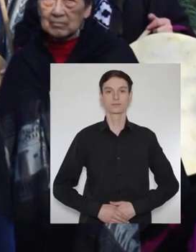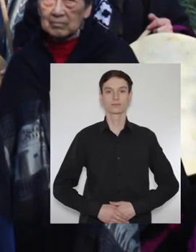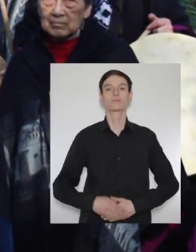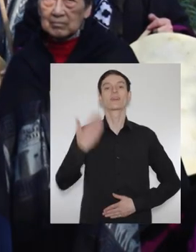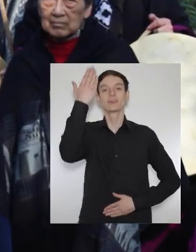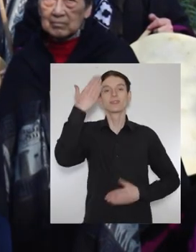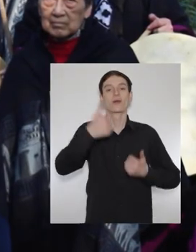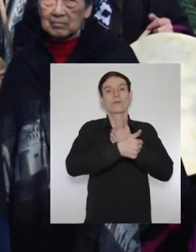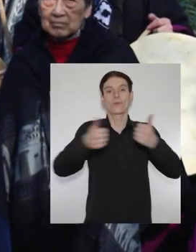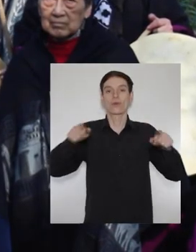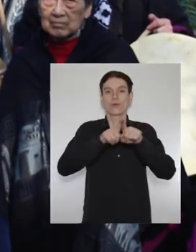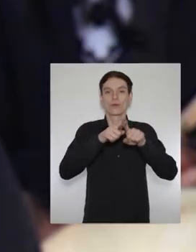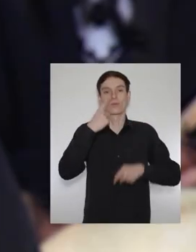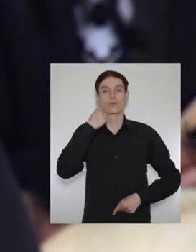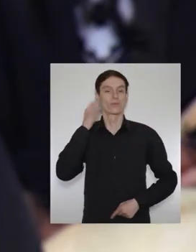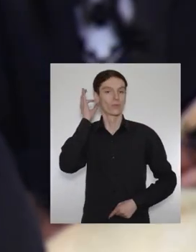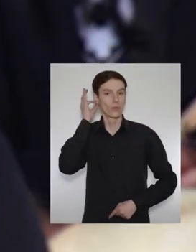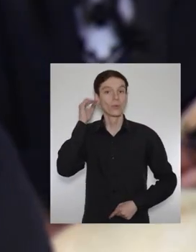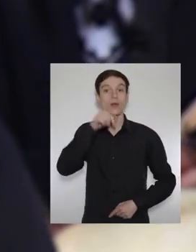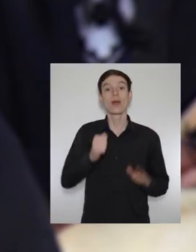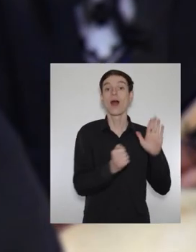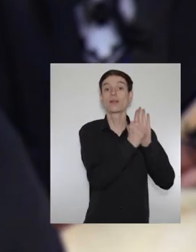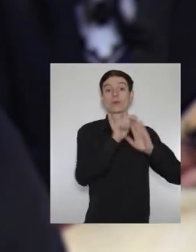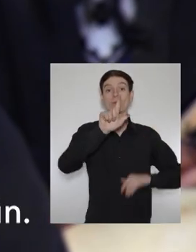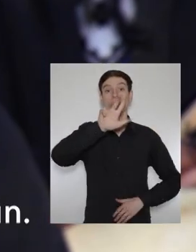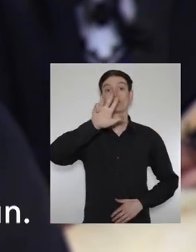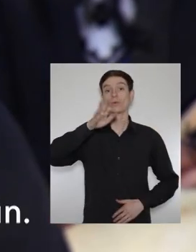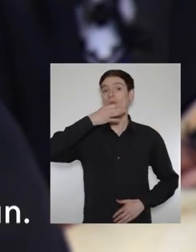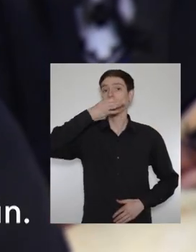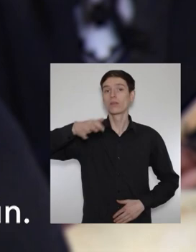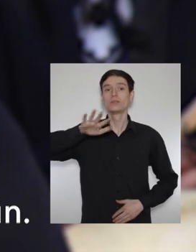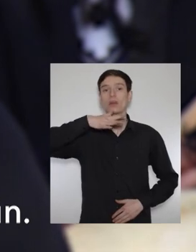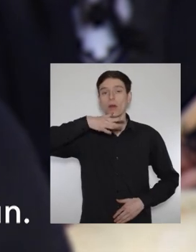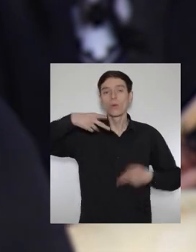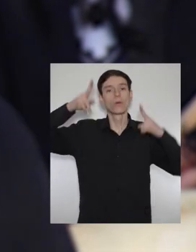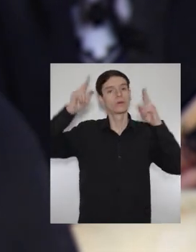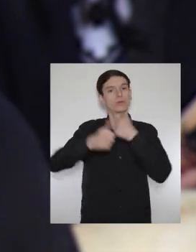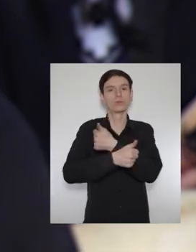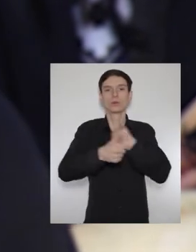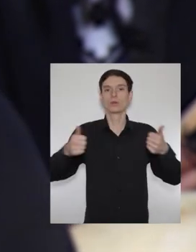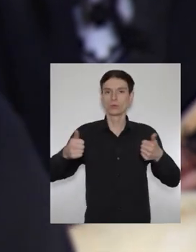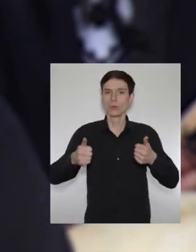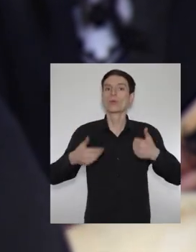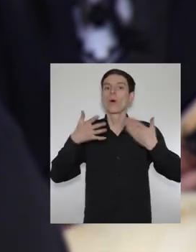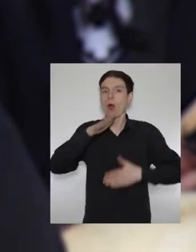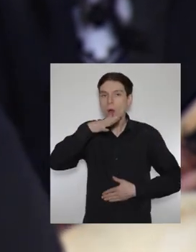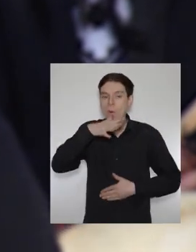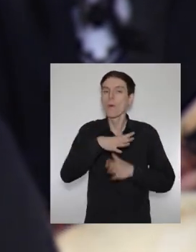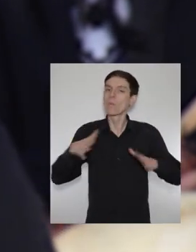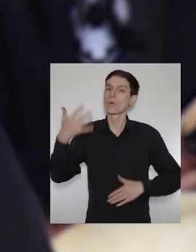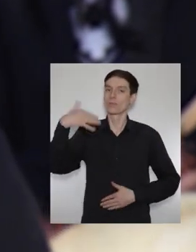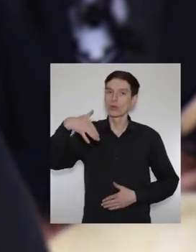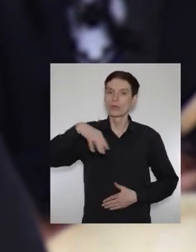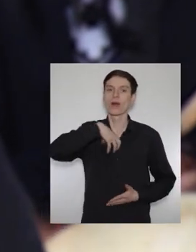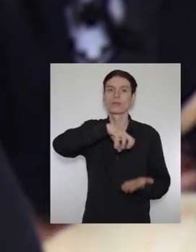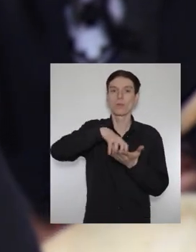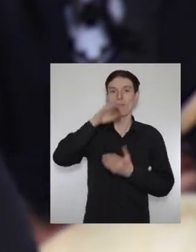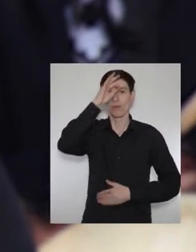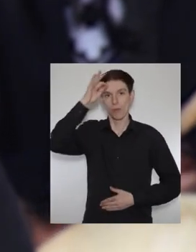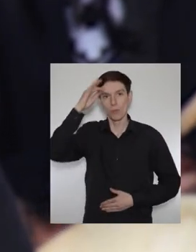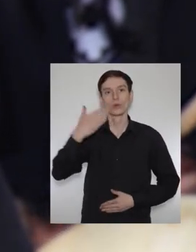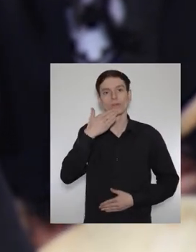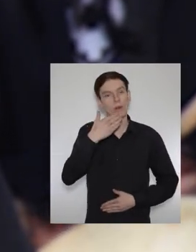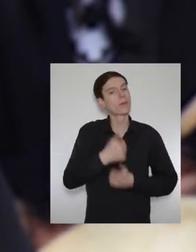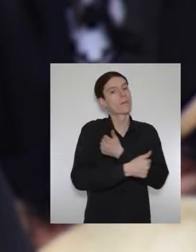Mari Mari Lamuén, Mari Mari Compuché. En el artículo 79, el agua es nombrada un bien común. Agua que es tan importante para nuestro pueblo mapuche